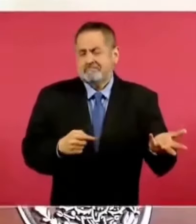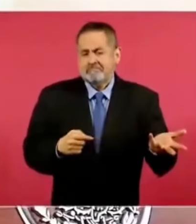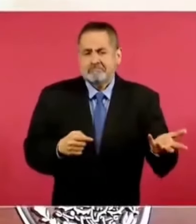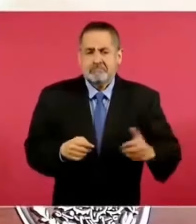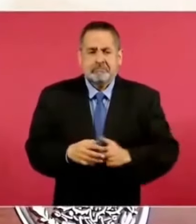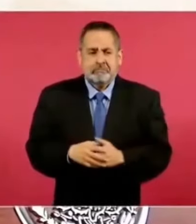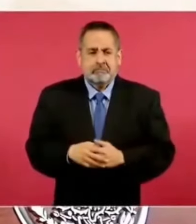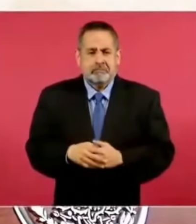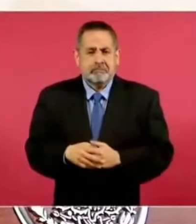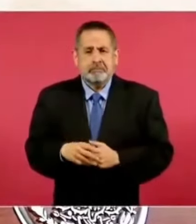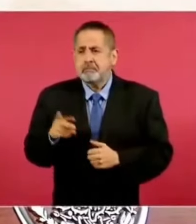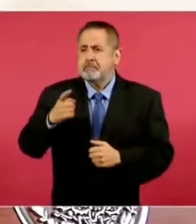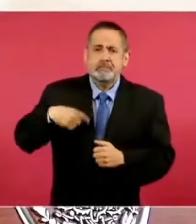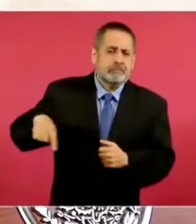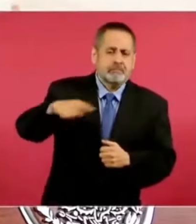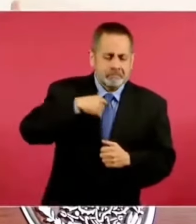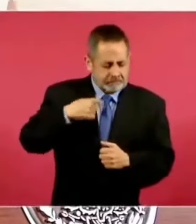pensando